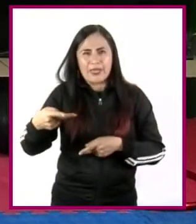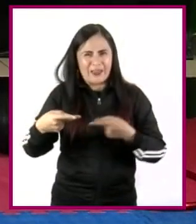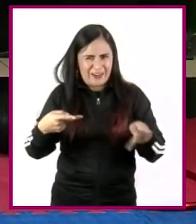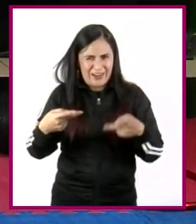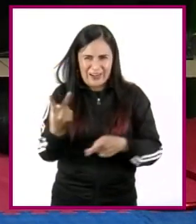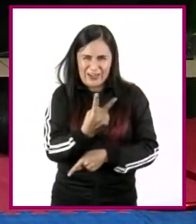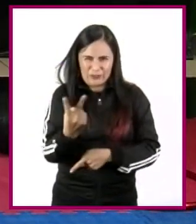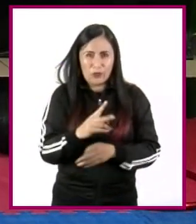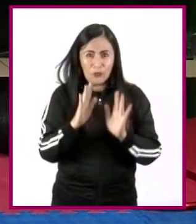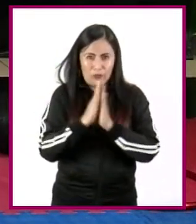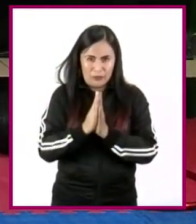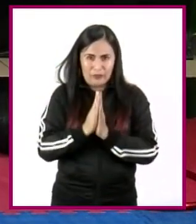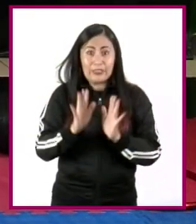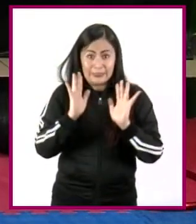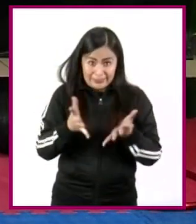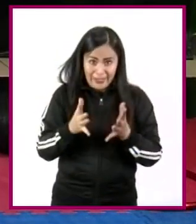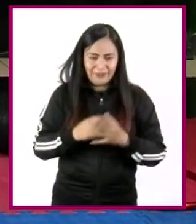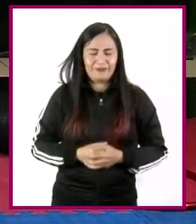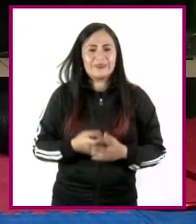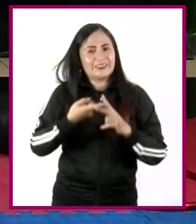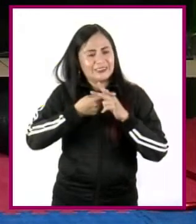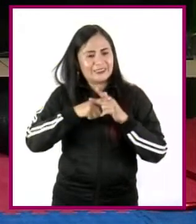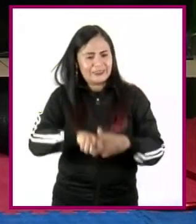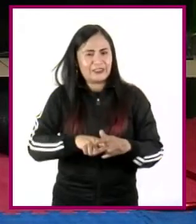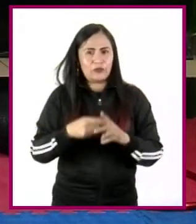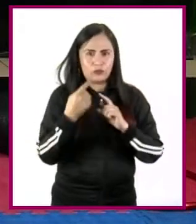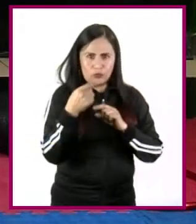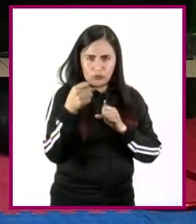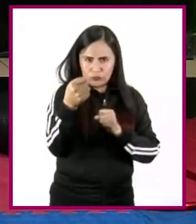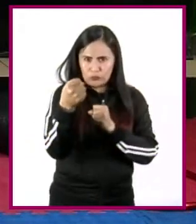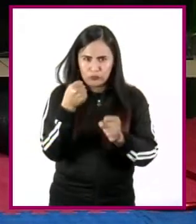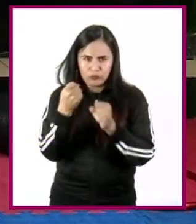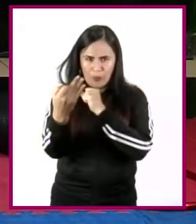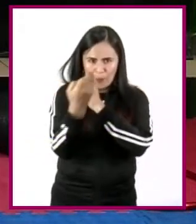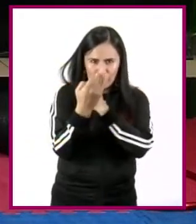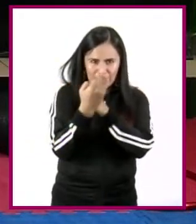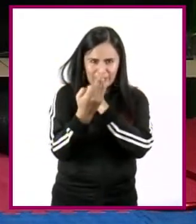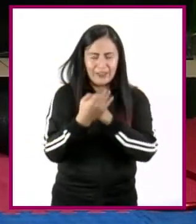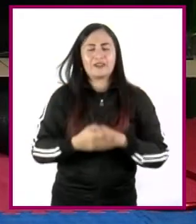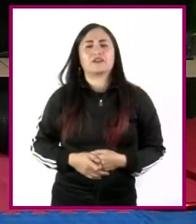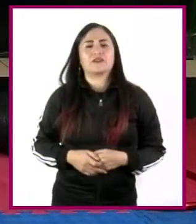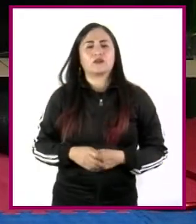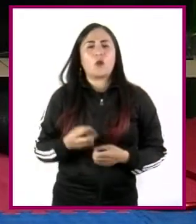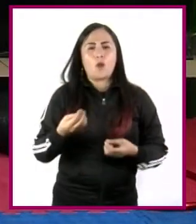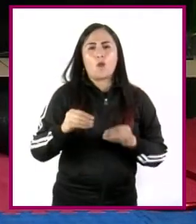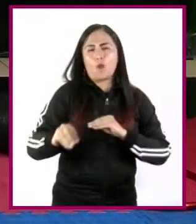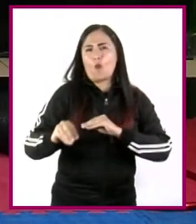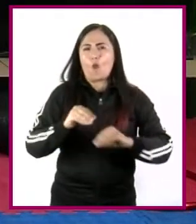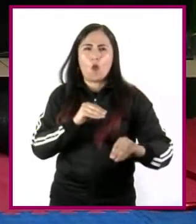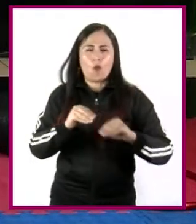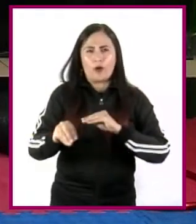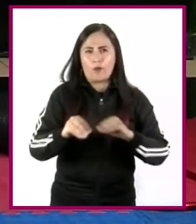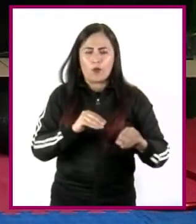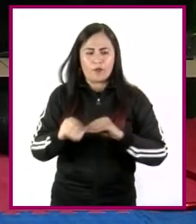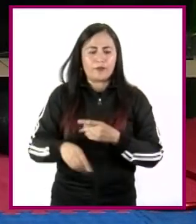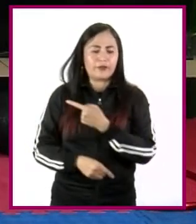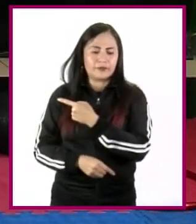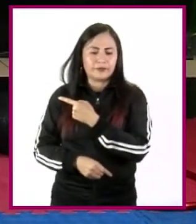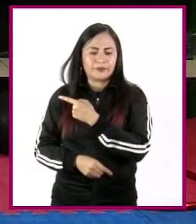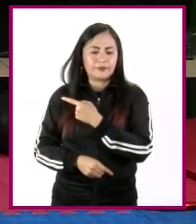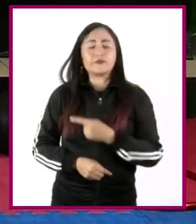¿Listas? Entonces arrancamos, empezamos con tu guardia, empieza a moverte y empieza a tirar golpes con movimientos. Vámonos,